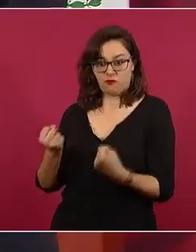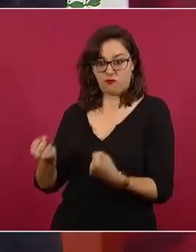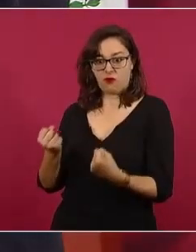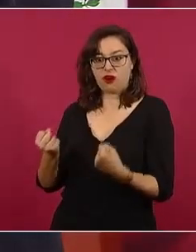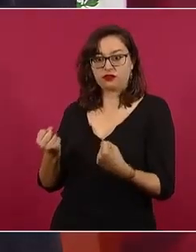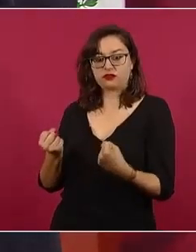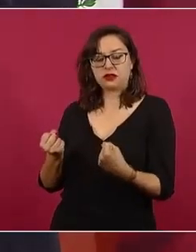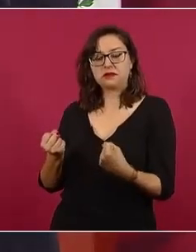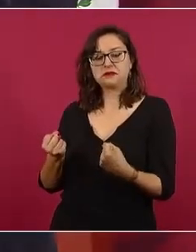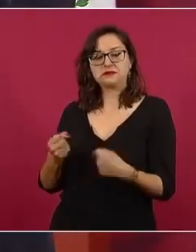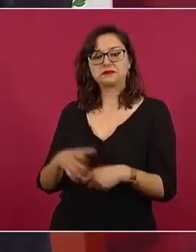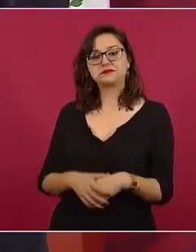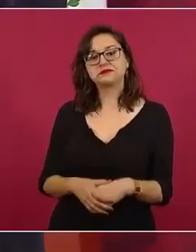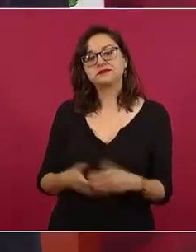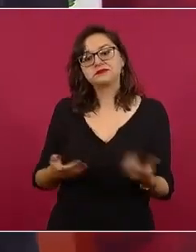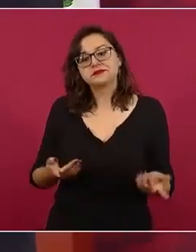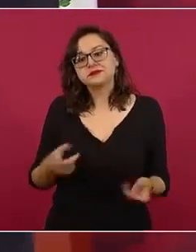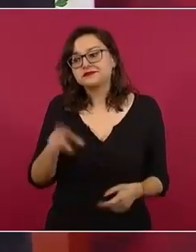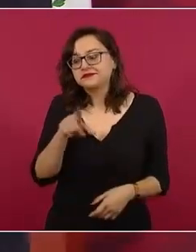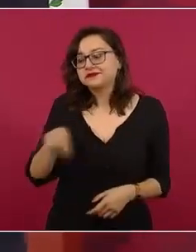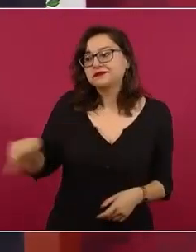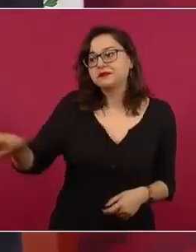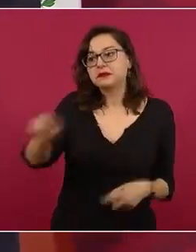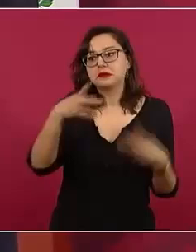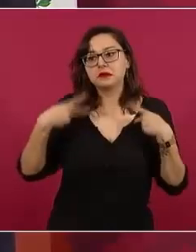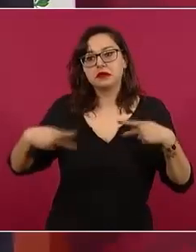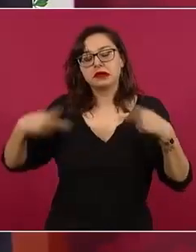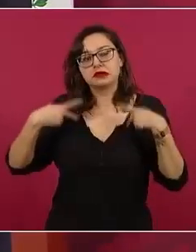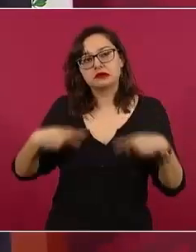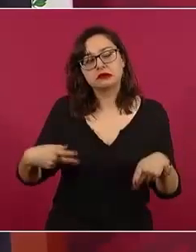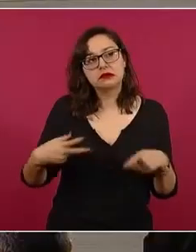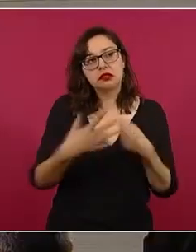si no tuviesen como cómplices